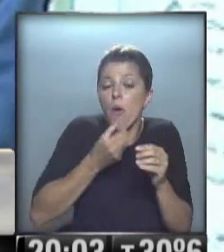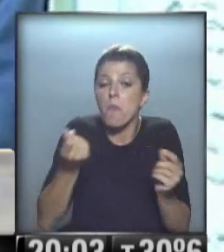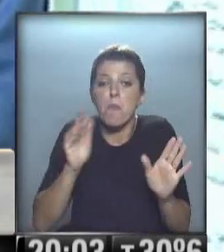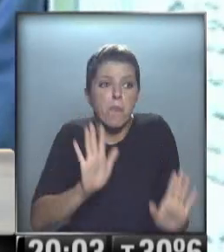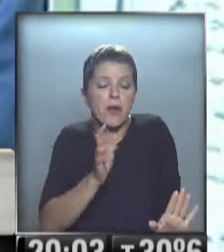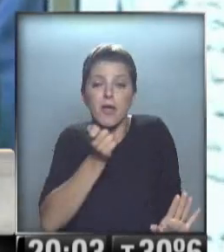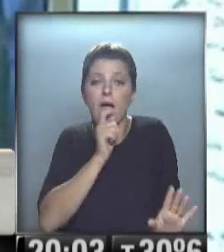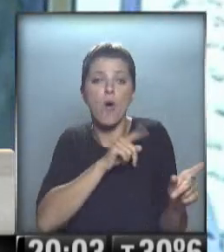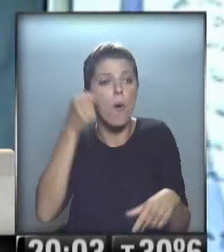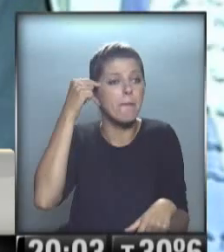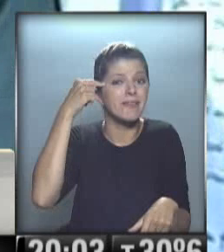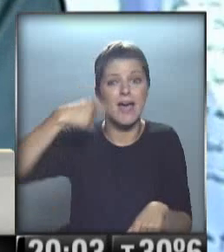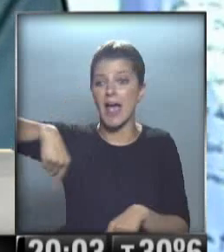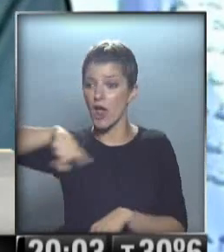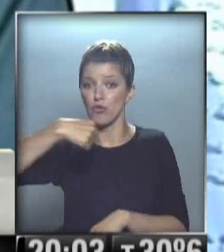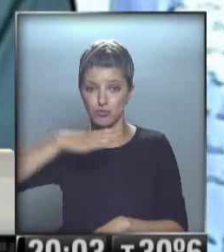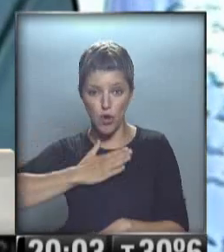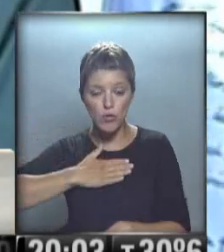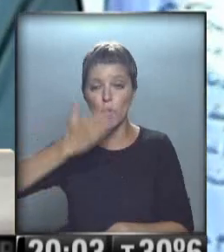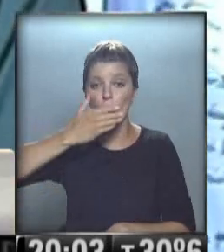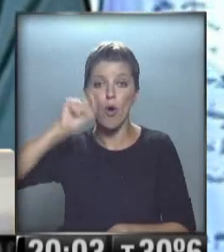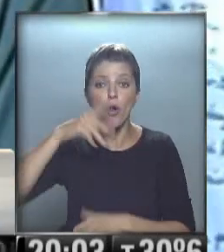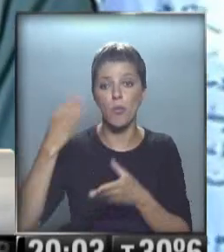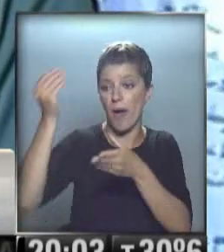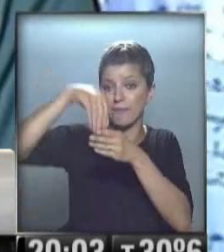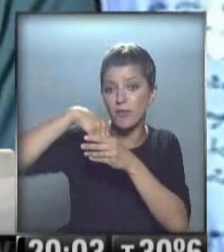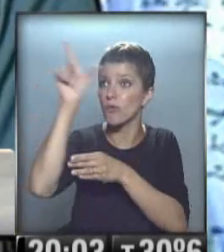que hay algunos que no nos consideran parte de la República